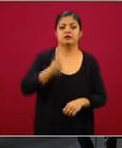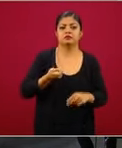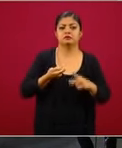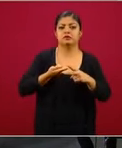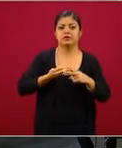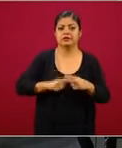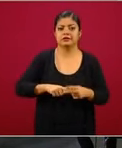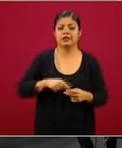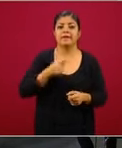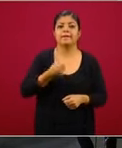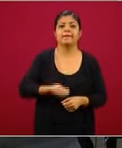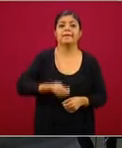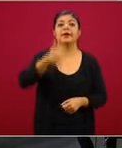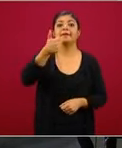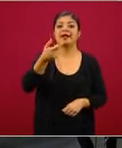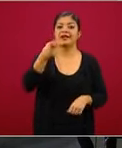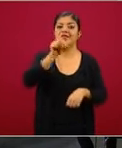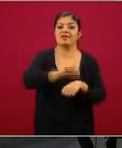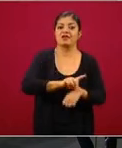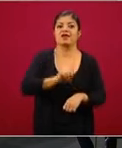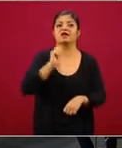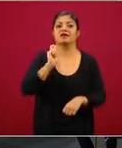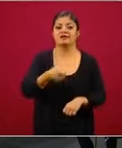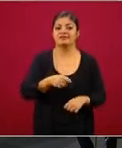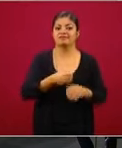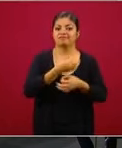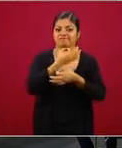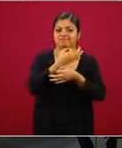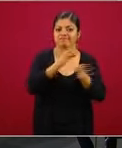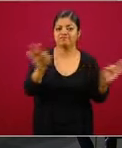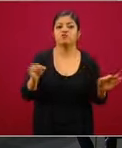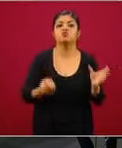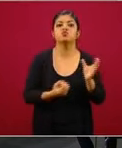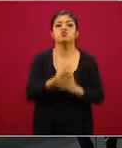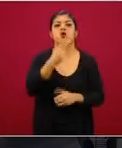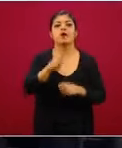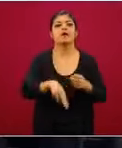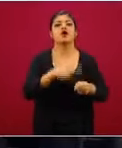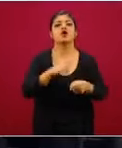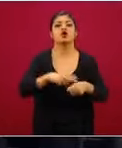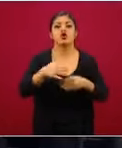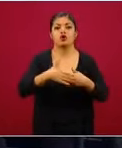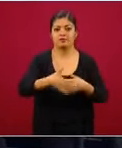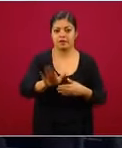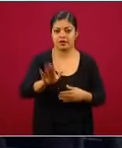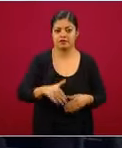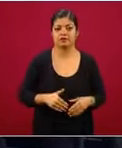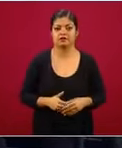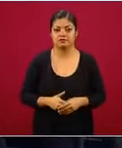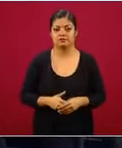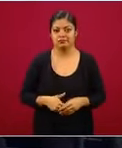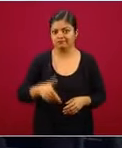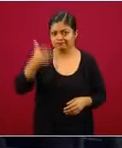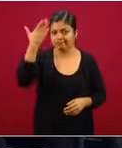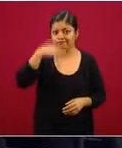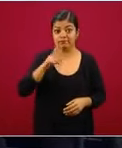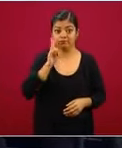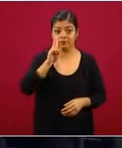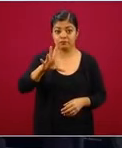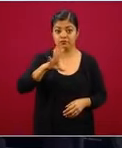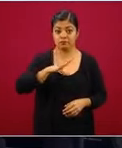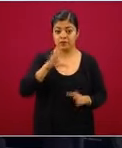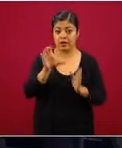iniciando el primer día de lo que se ha denominado y se ha difundido como la nueva normalidad. ¿Verdad? Que como pueden ustedes ver en